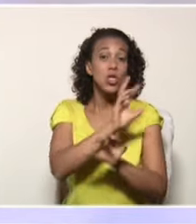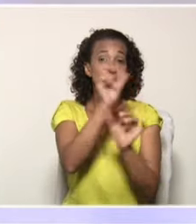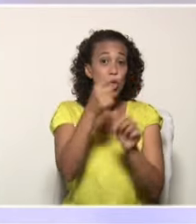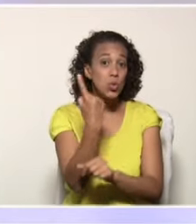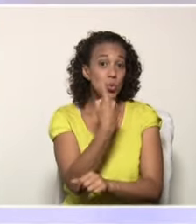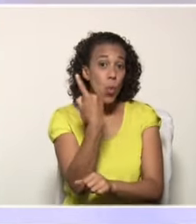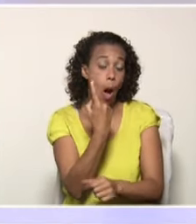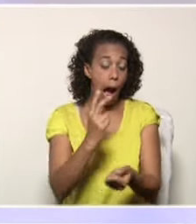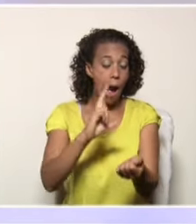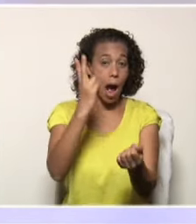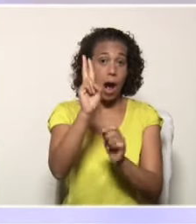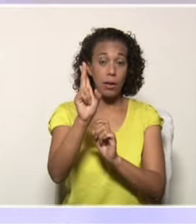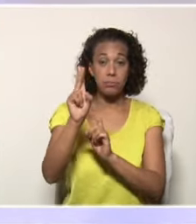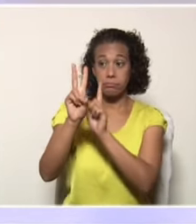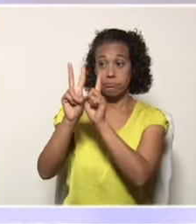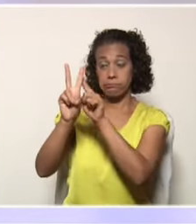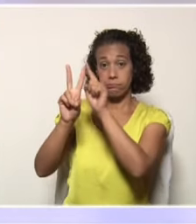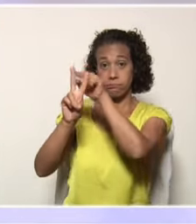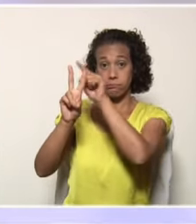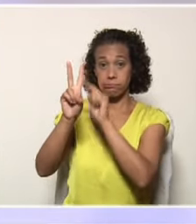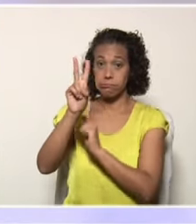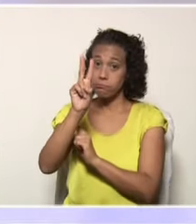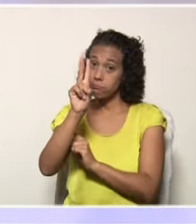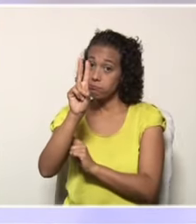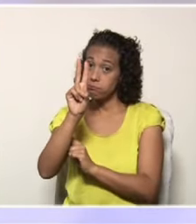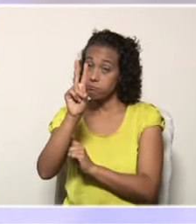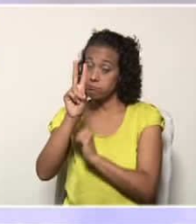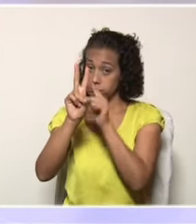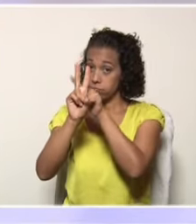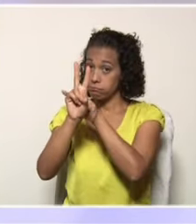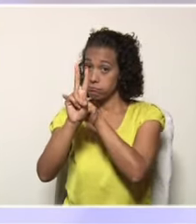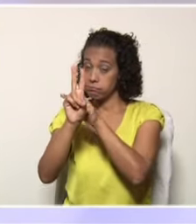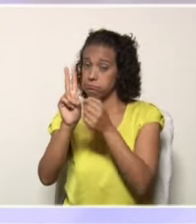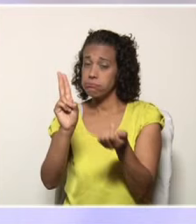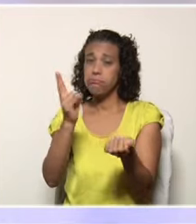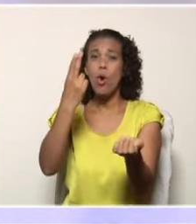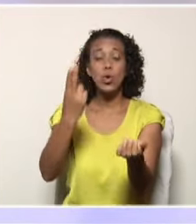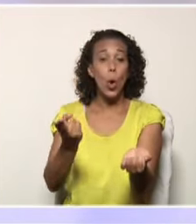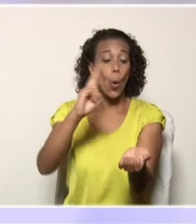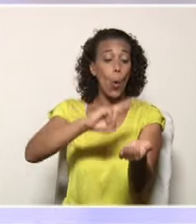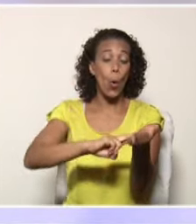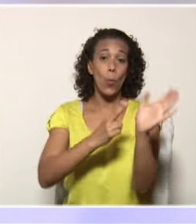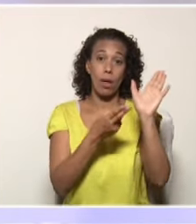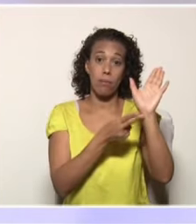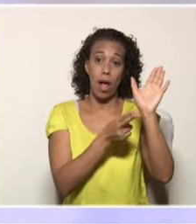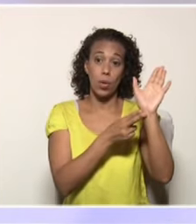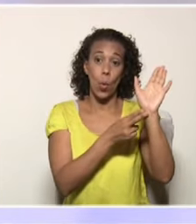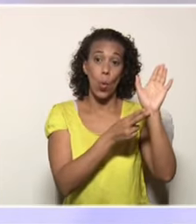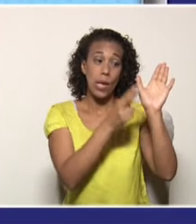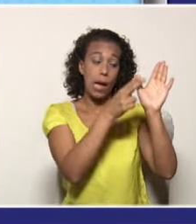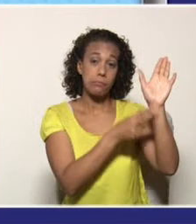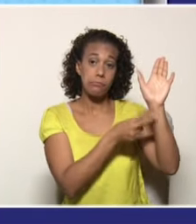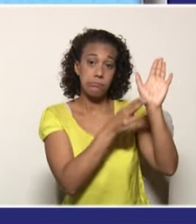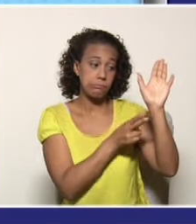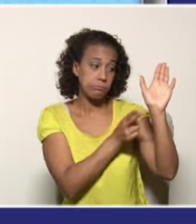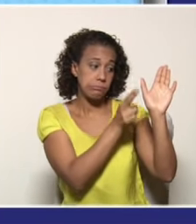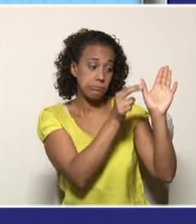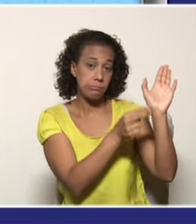Simplemente colocamos nuestros dedos índice y medio sobre la